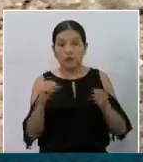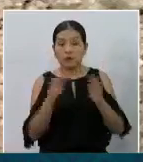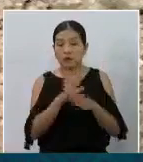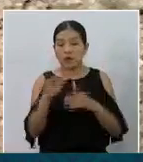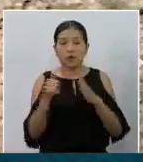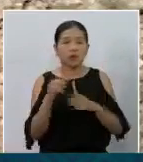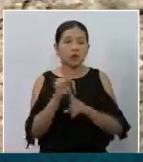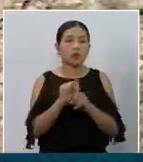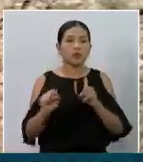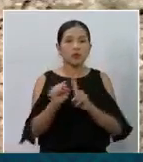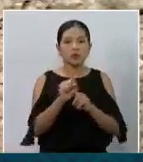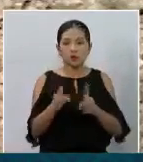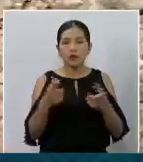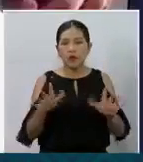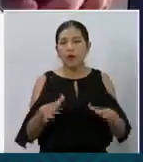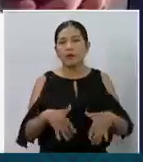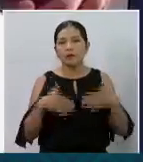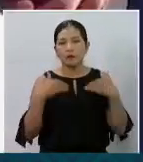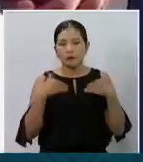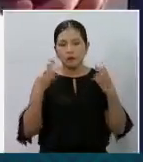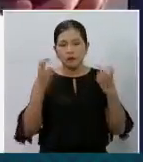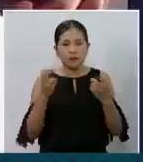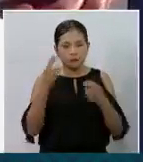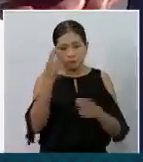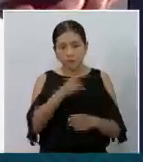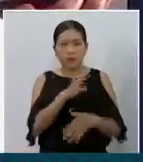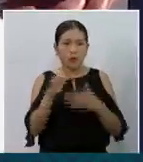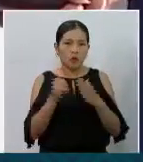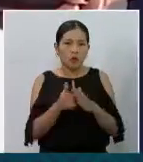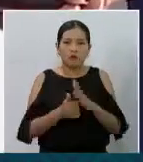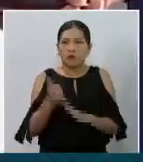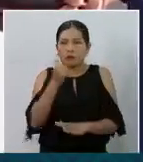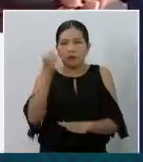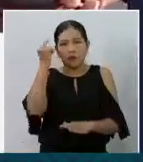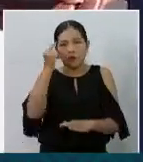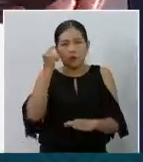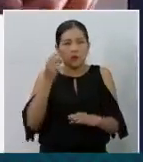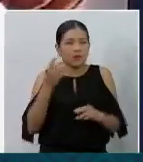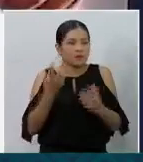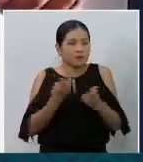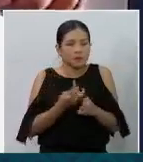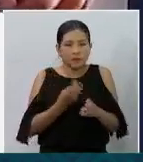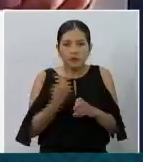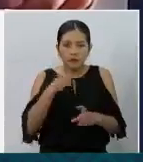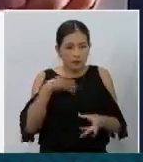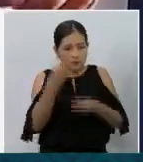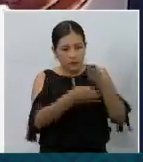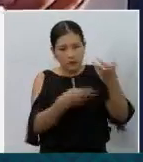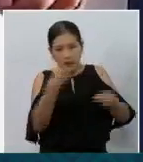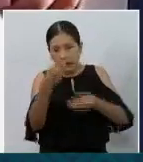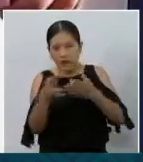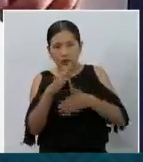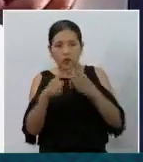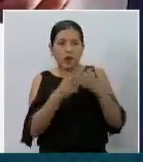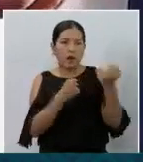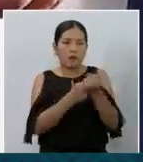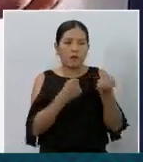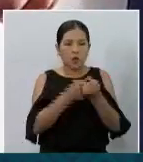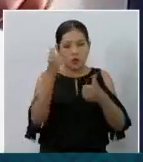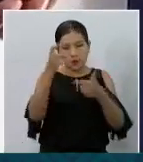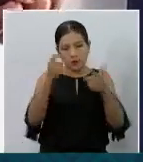son situaciones que se viven, ya eso rebasa la voluntad del gobierno nacional. El gobierno nacional está dando respuesta a todas las